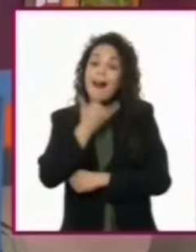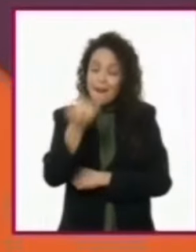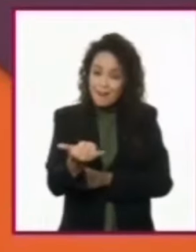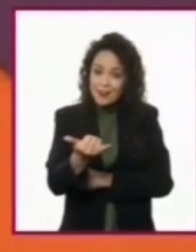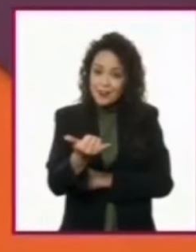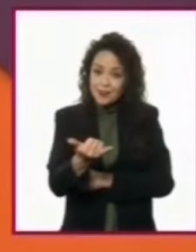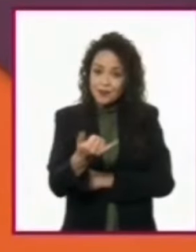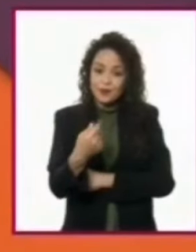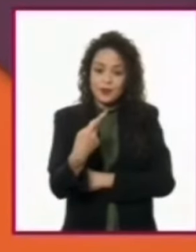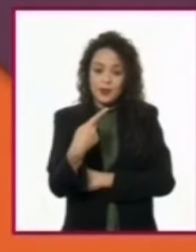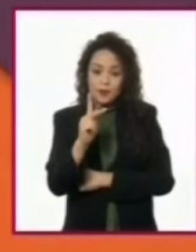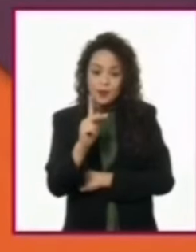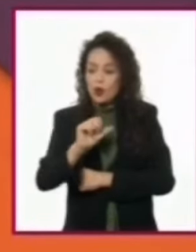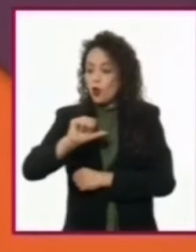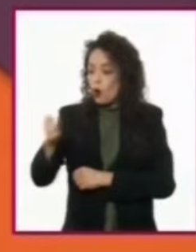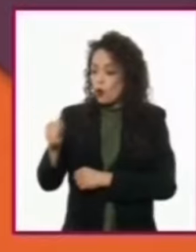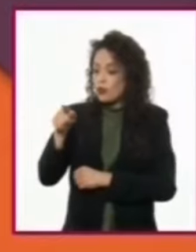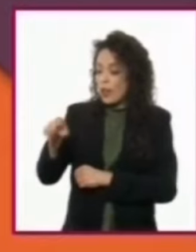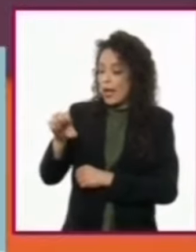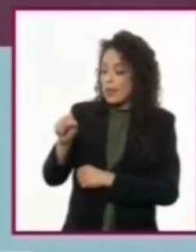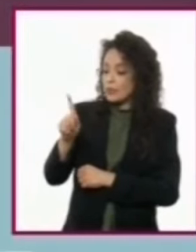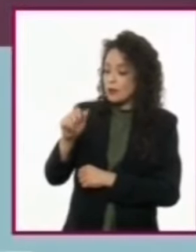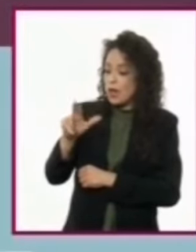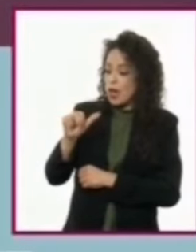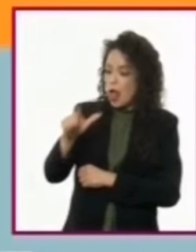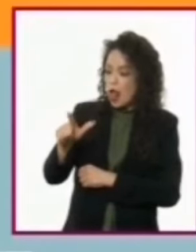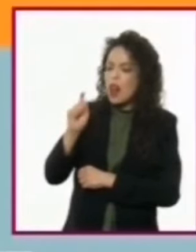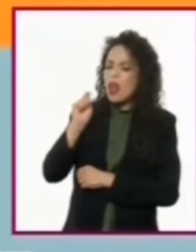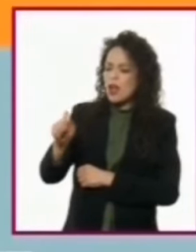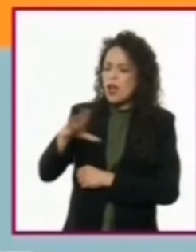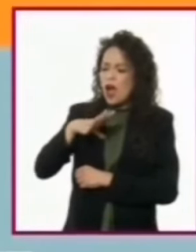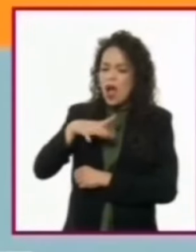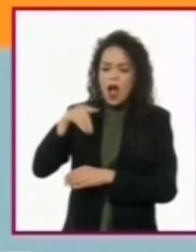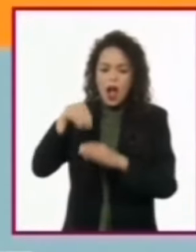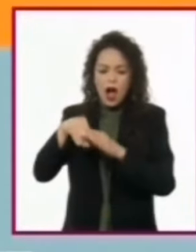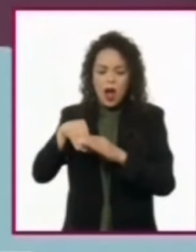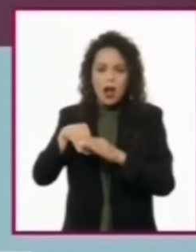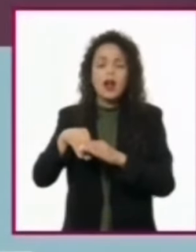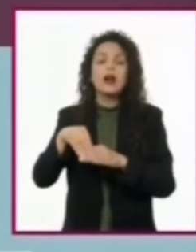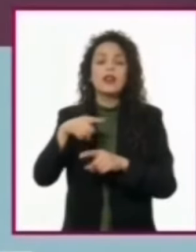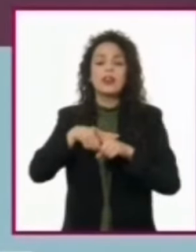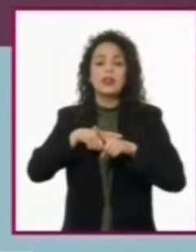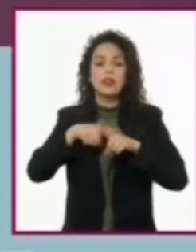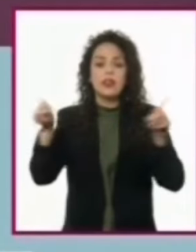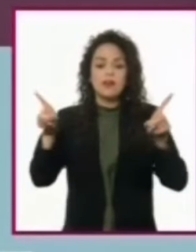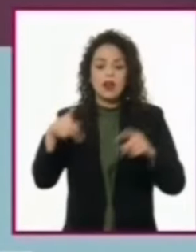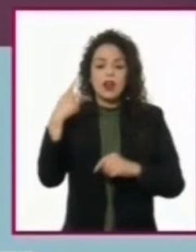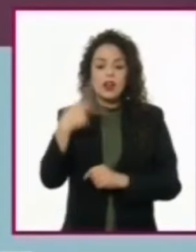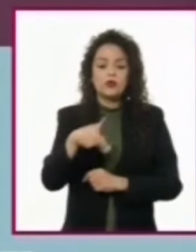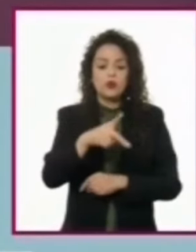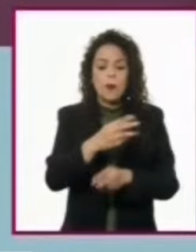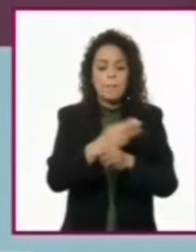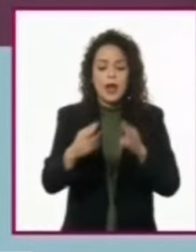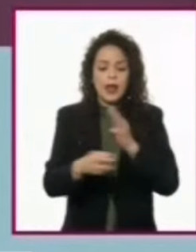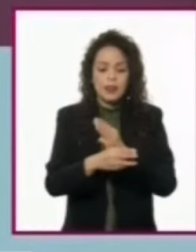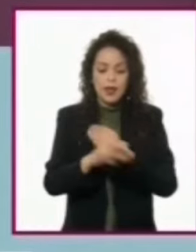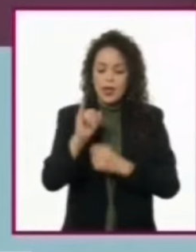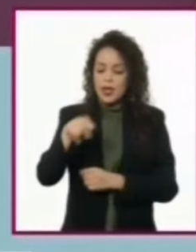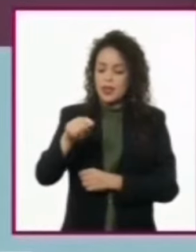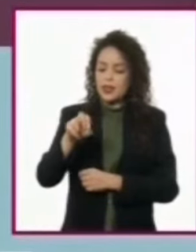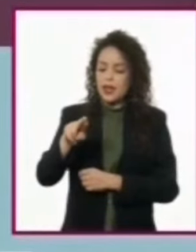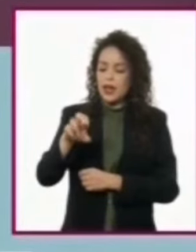A diferencia de las galaxias espiral, han consumido o perdido gran parte de su materia